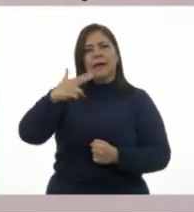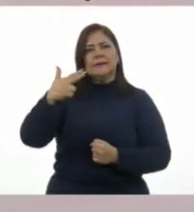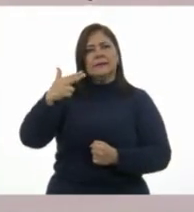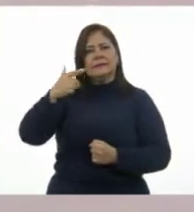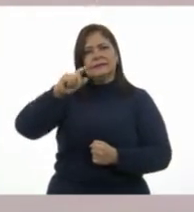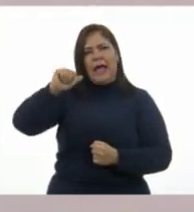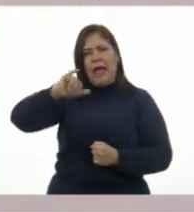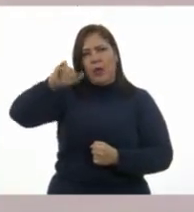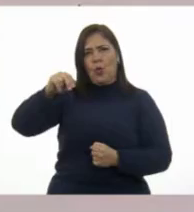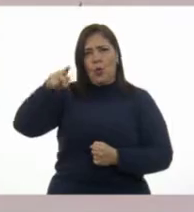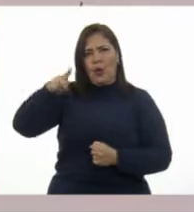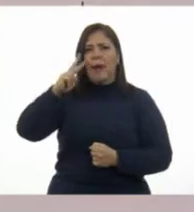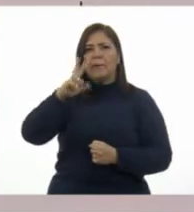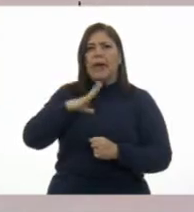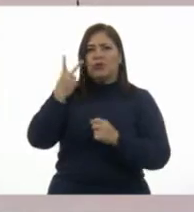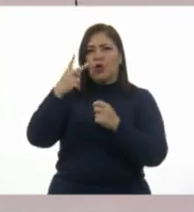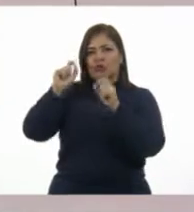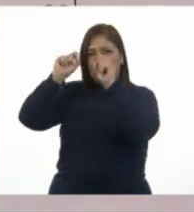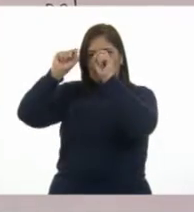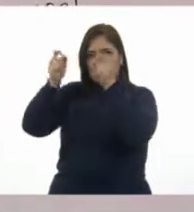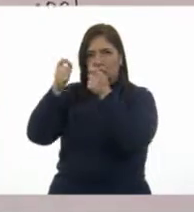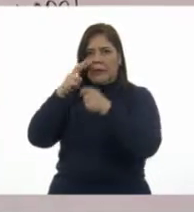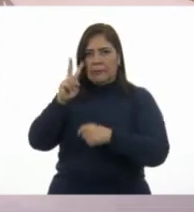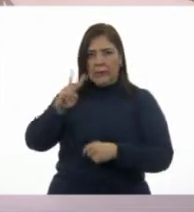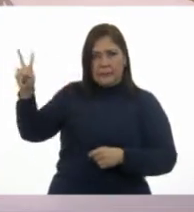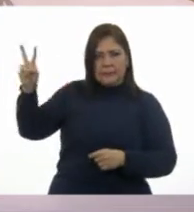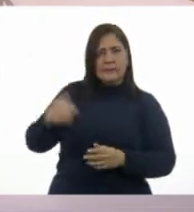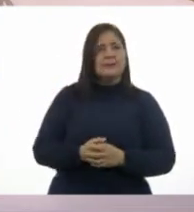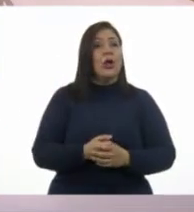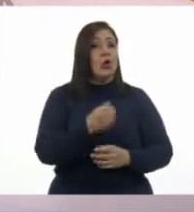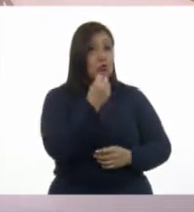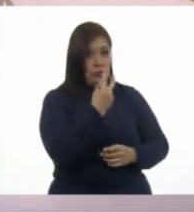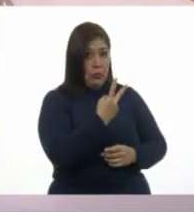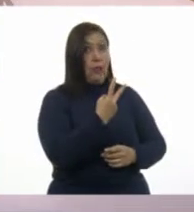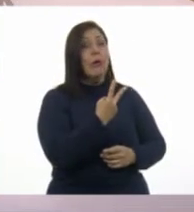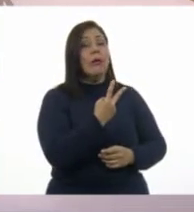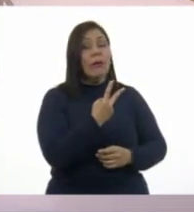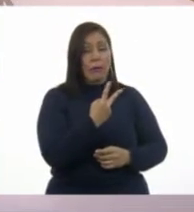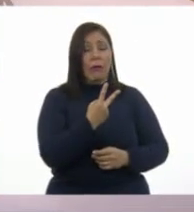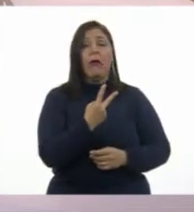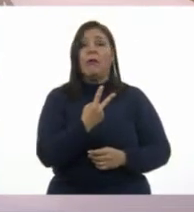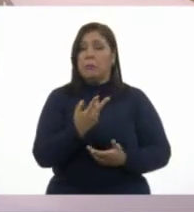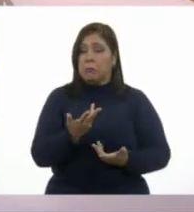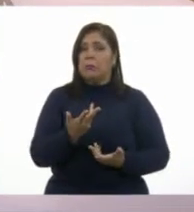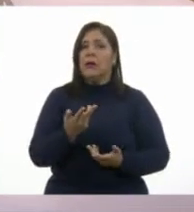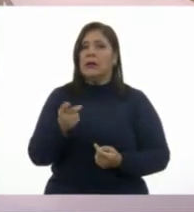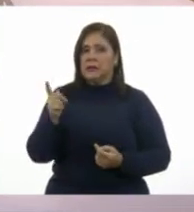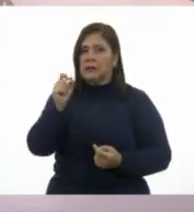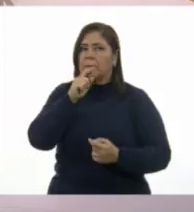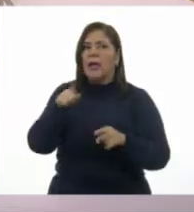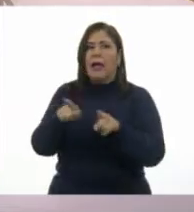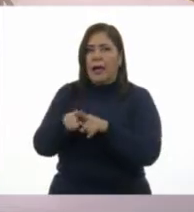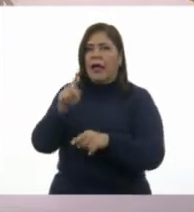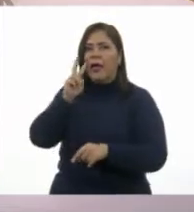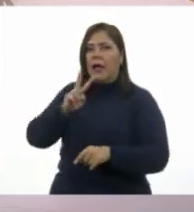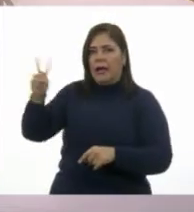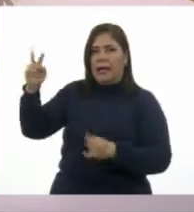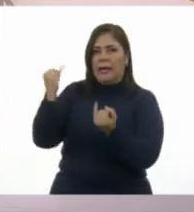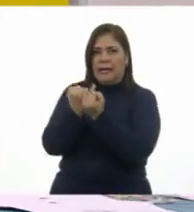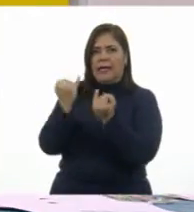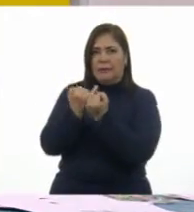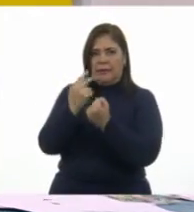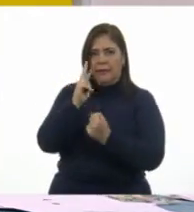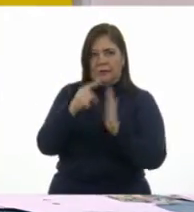aquí te hacemos uso de dos glotales. Dos glotales. ¿Sí? ¿Ya te diste cuenta que ocurre lo mismo aquí?